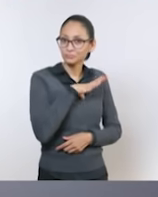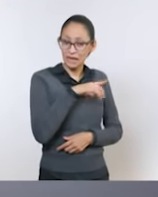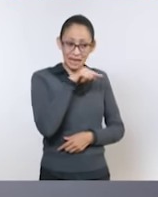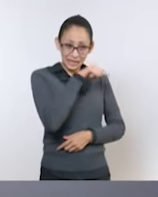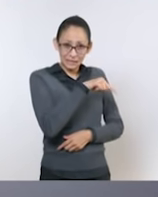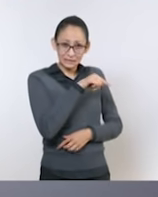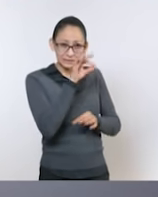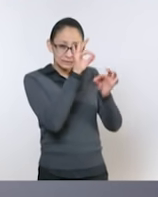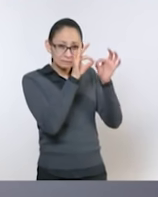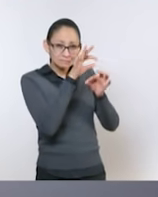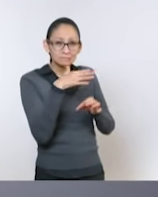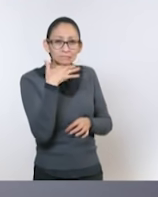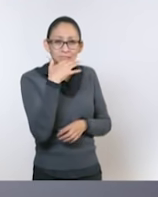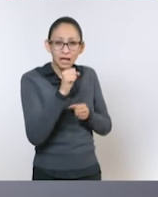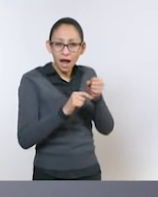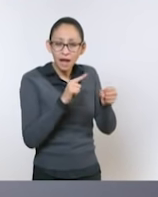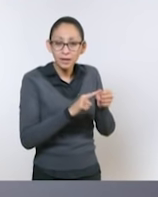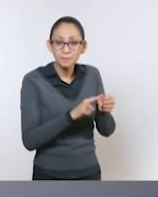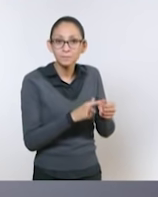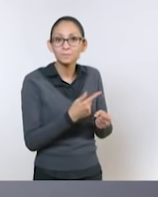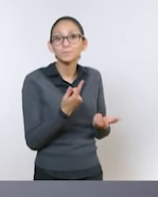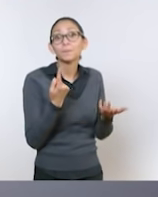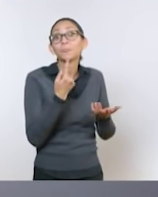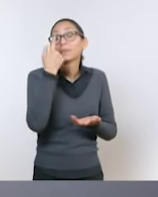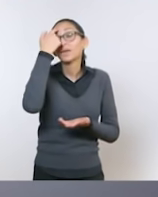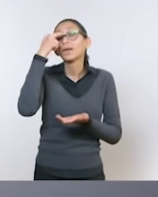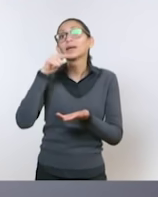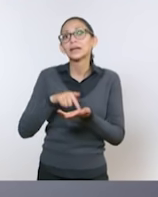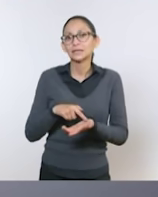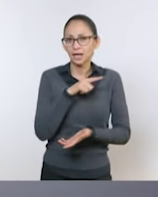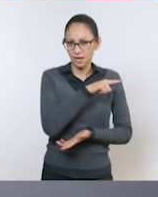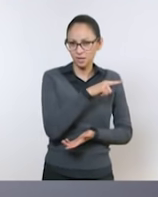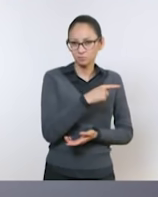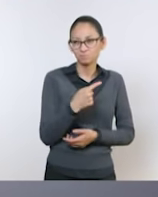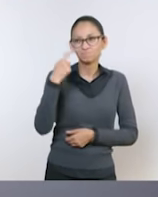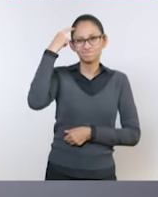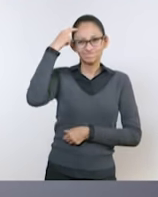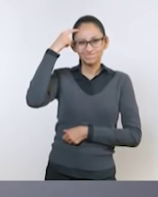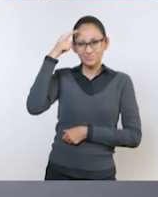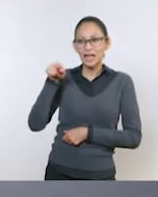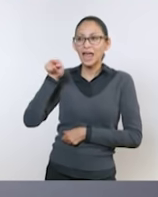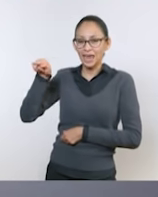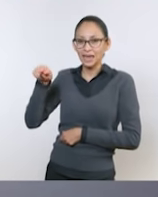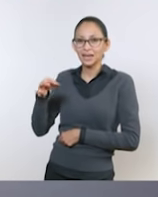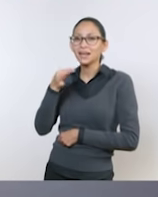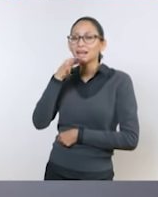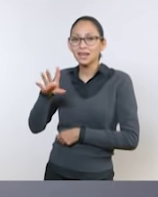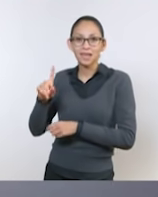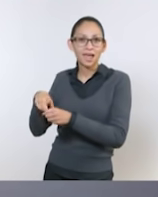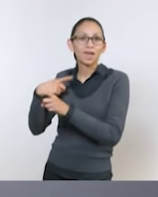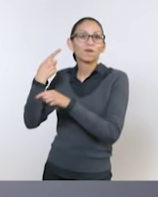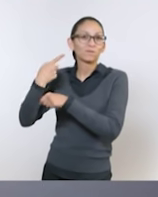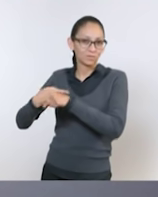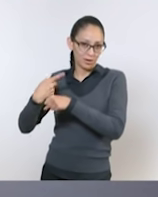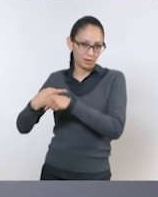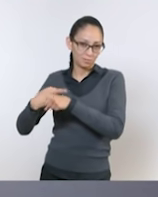tomaba. Todos estos animalitos, ¿qué crees? Se propusieron